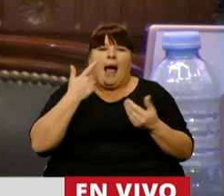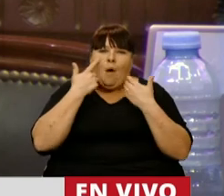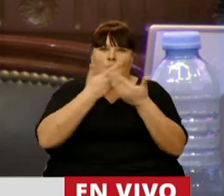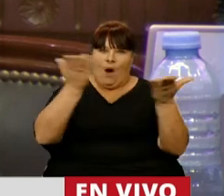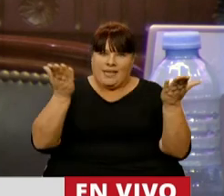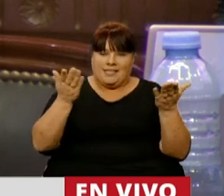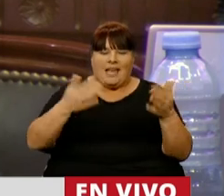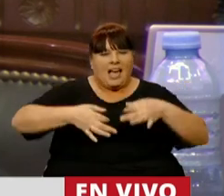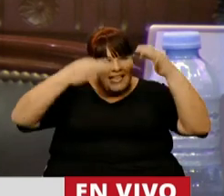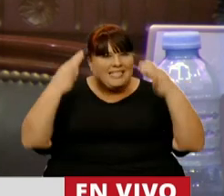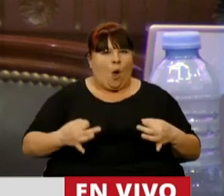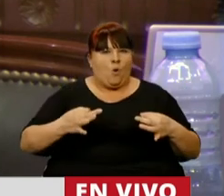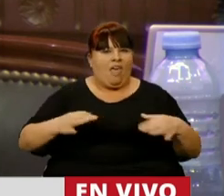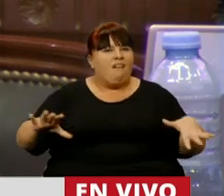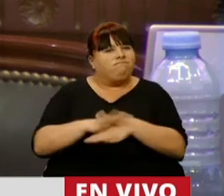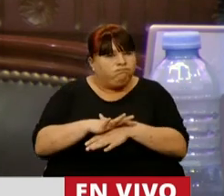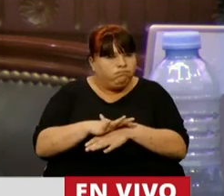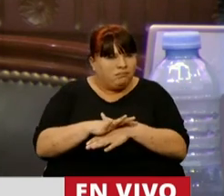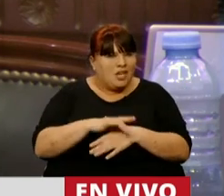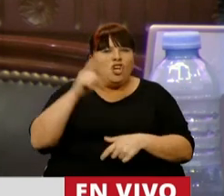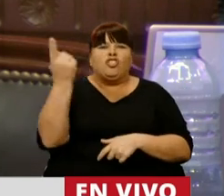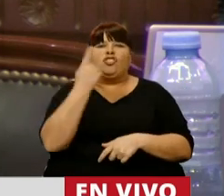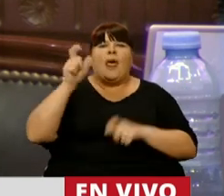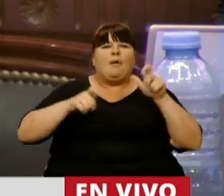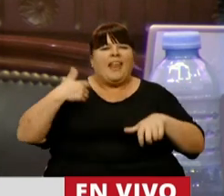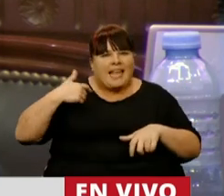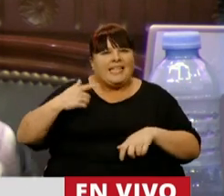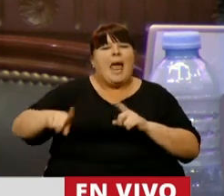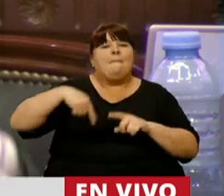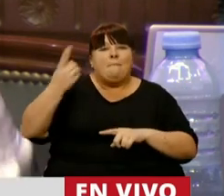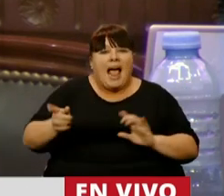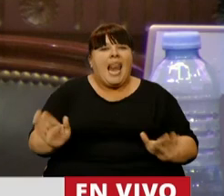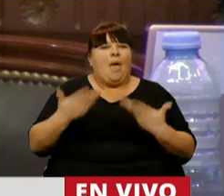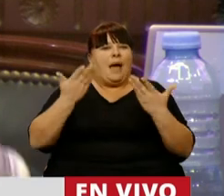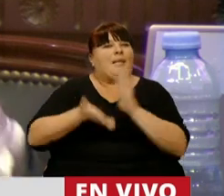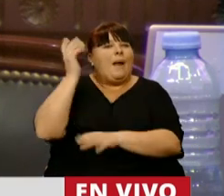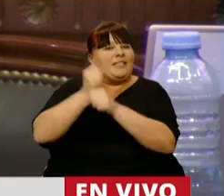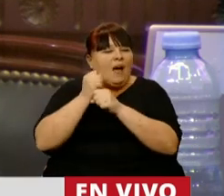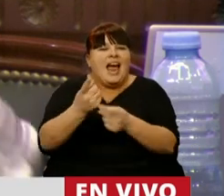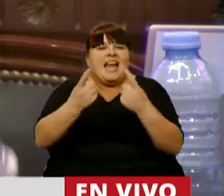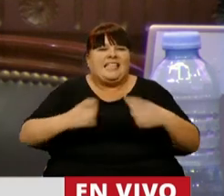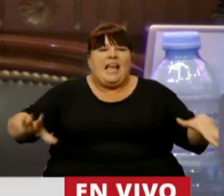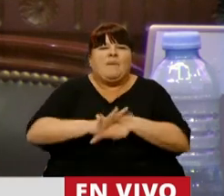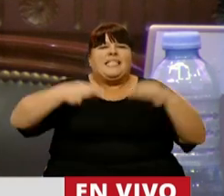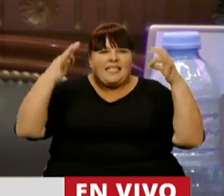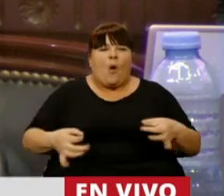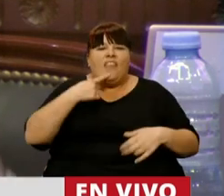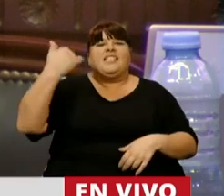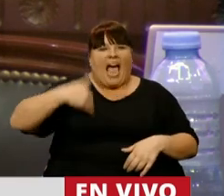demostrarle y darle la certeza y la seguridad que todos los argentinos mañana que se levantan a laburar necesitan para